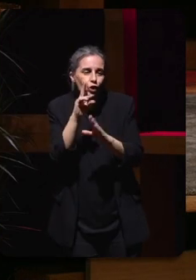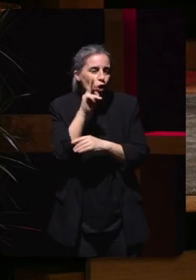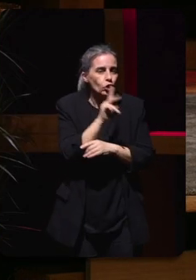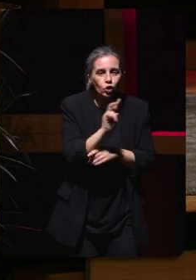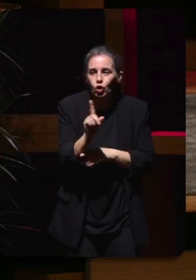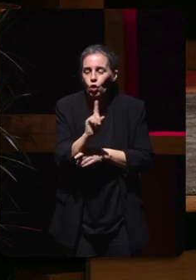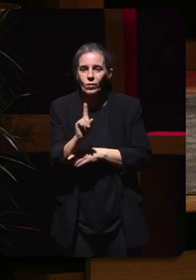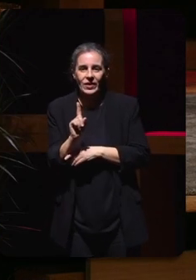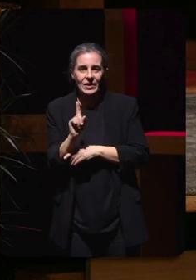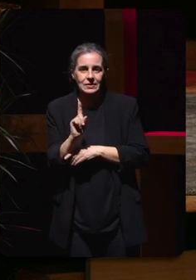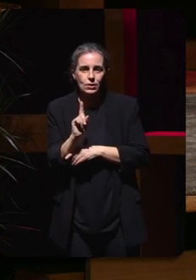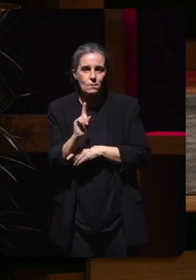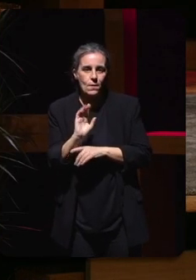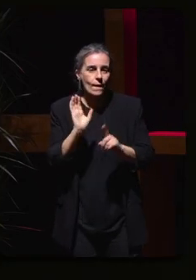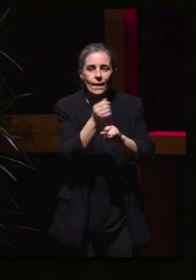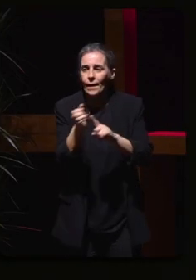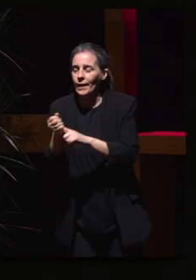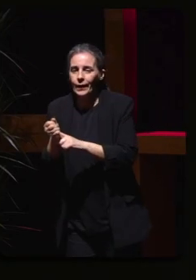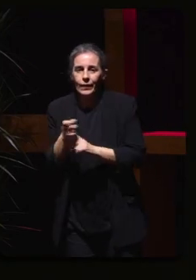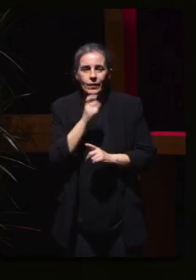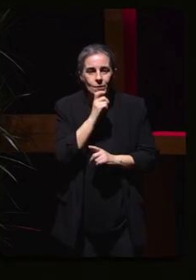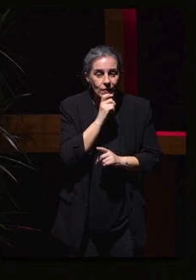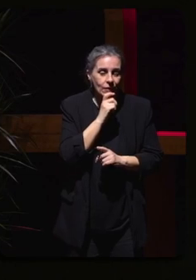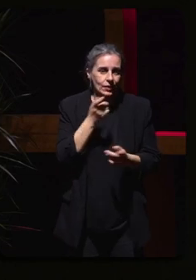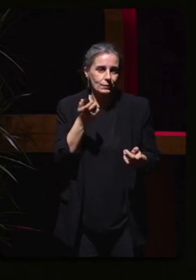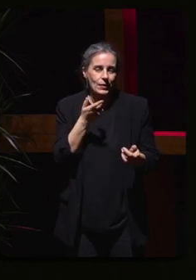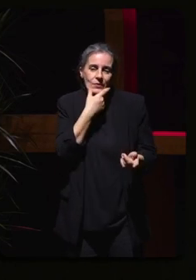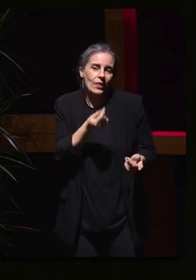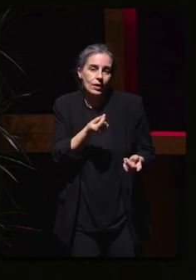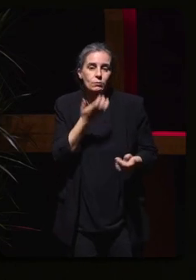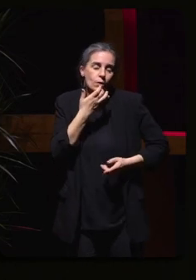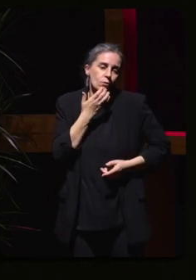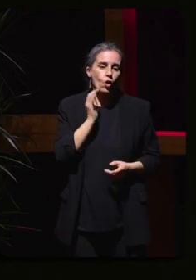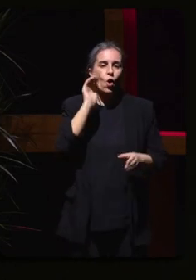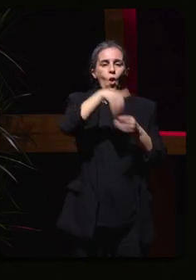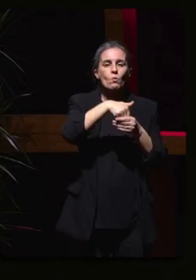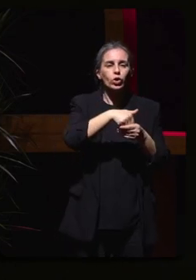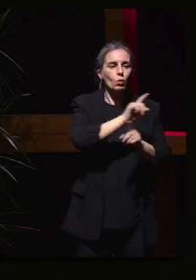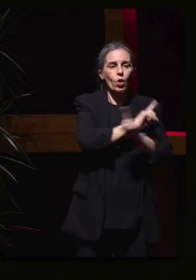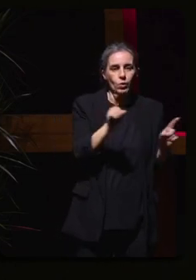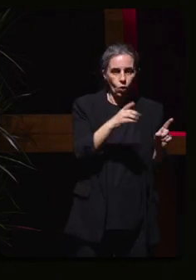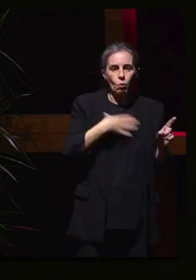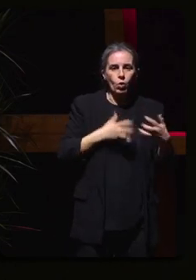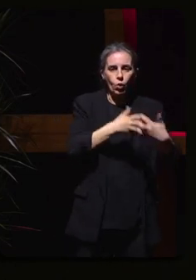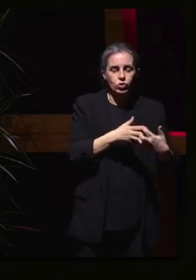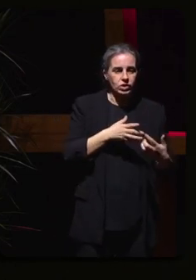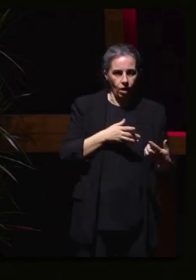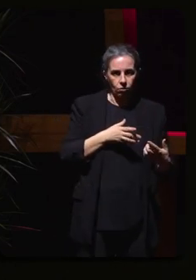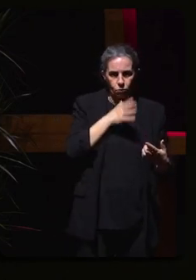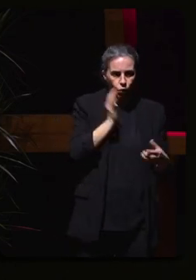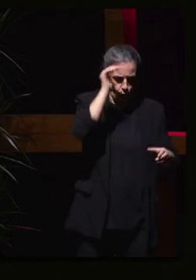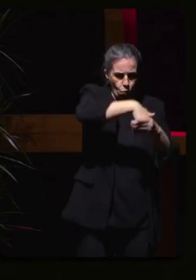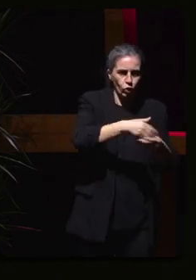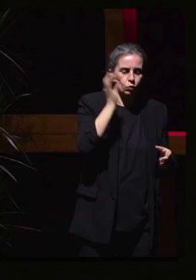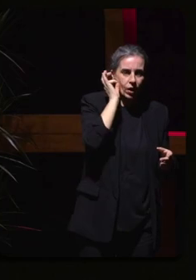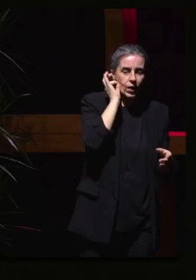difíciles de mostrar, ¿no? Es mucho más sencillo. Está prohibido el voto, pues peleemos por el voto femenino, ¿no? O está prohibido el